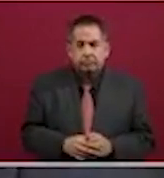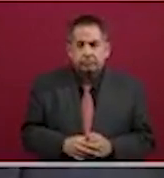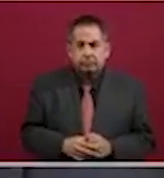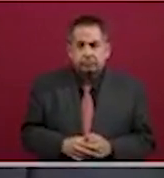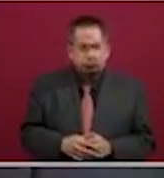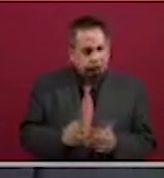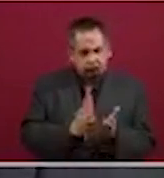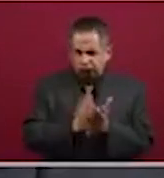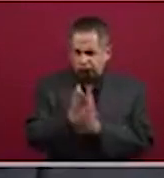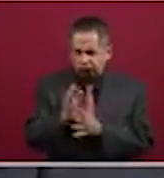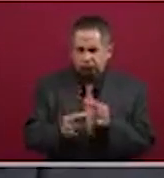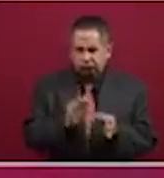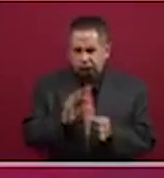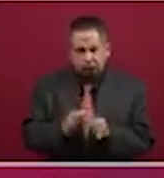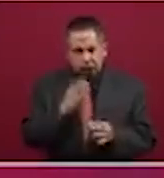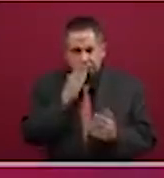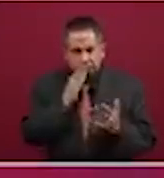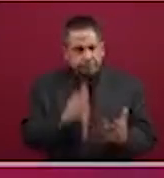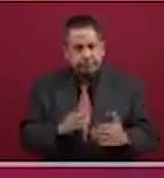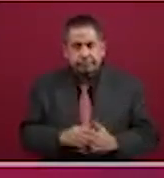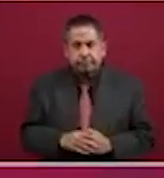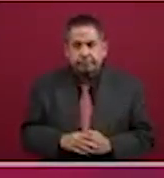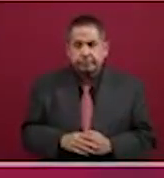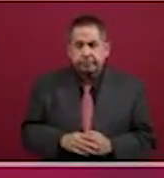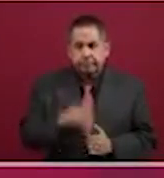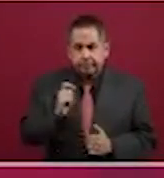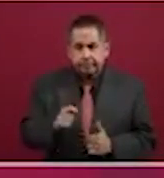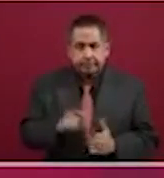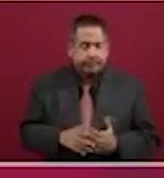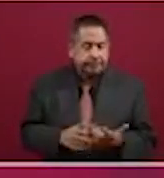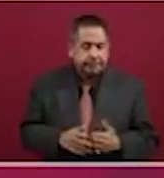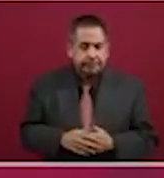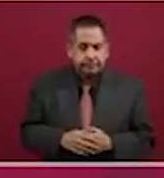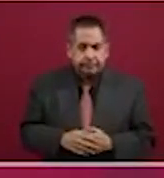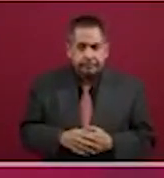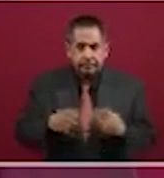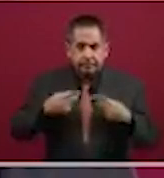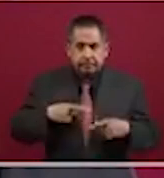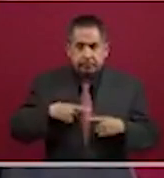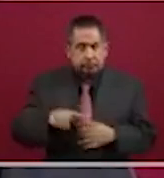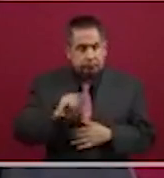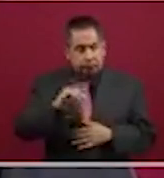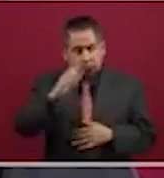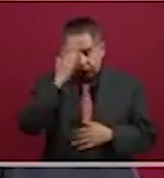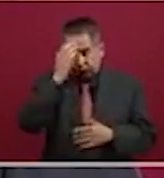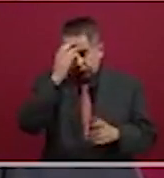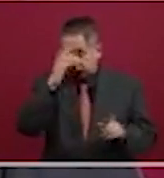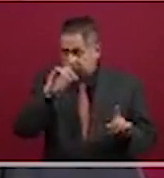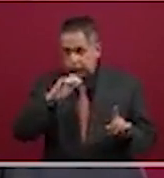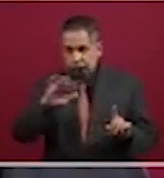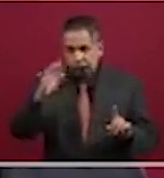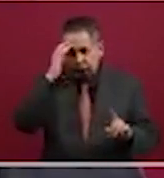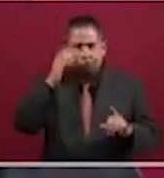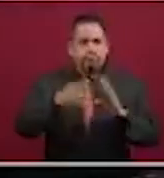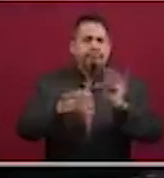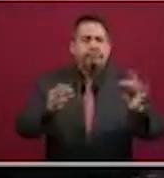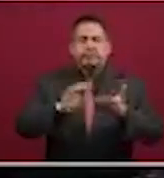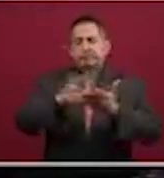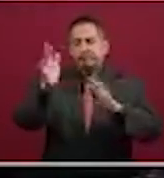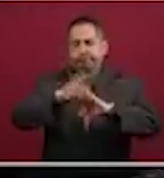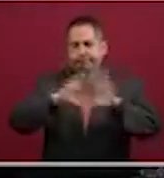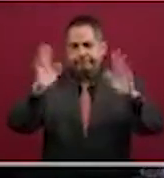recto es este un agente con mucho prestigio bueno muchas